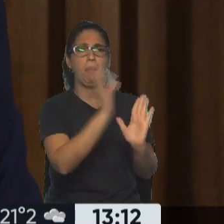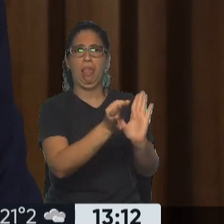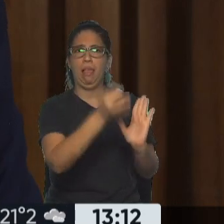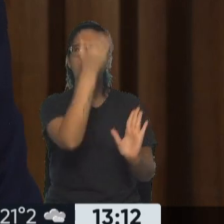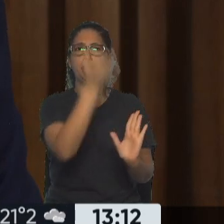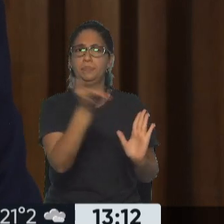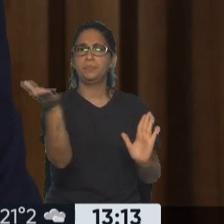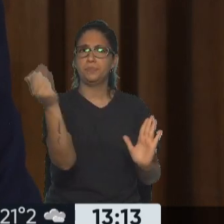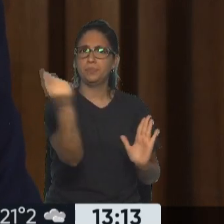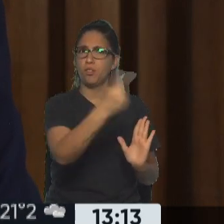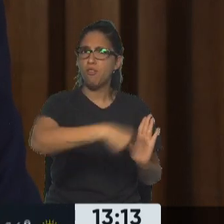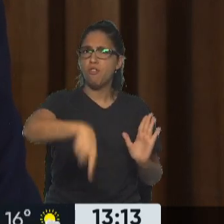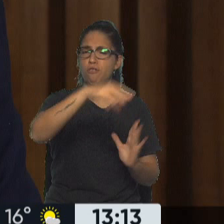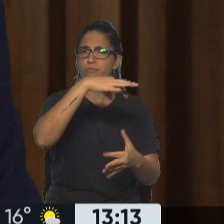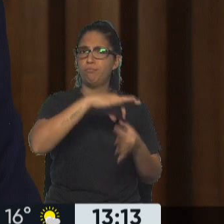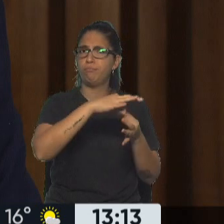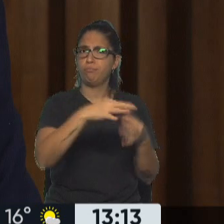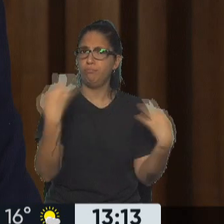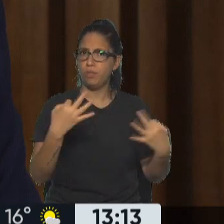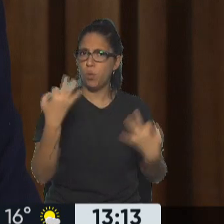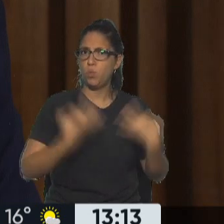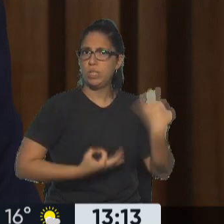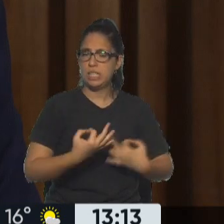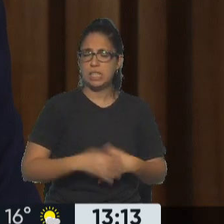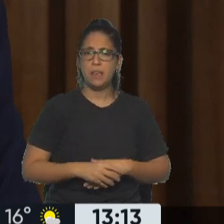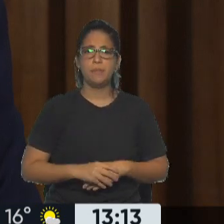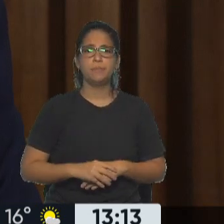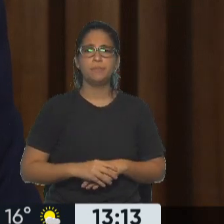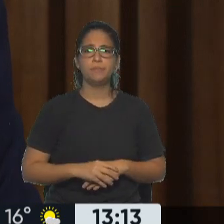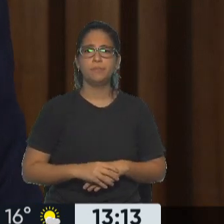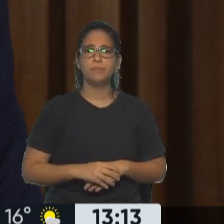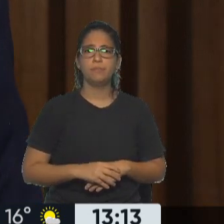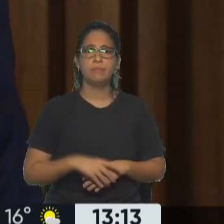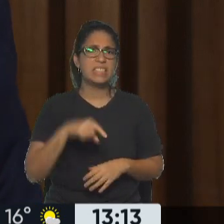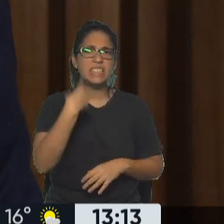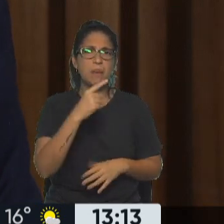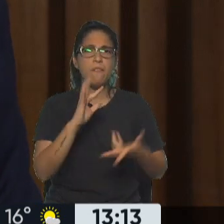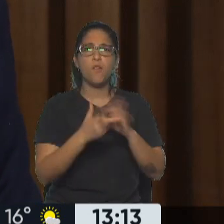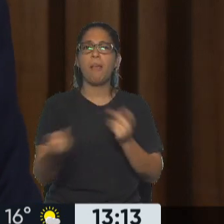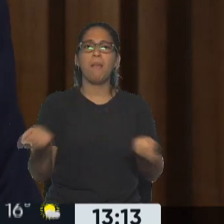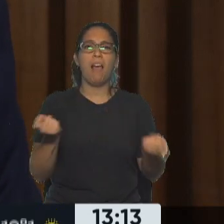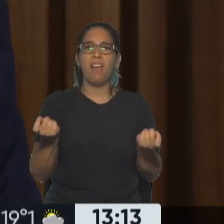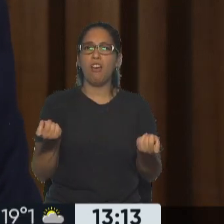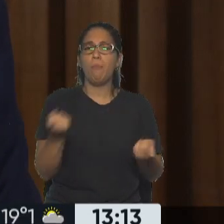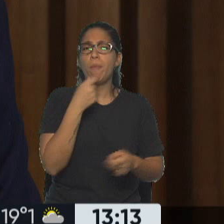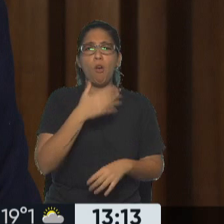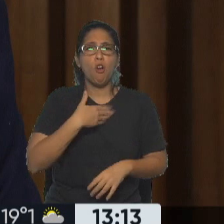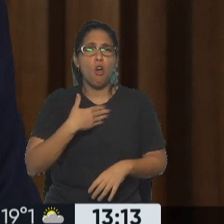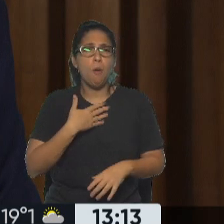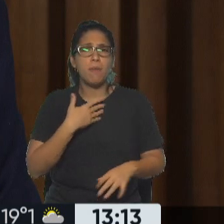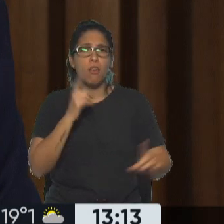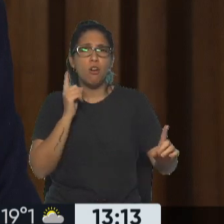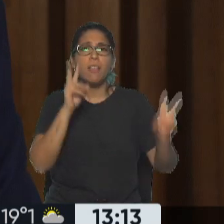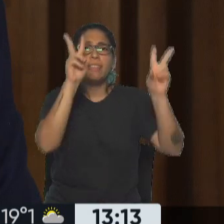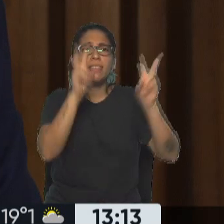e internamente se manejaban persona a persona, por ejemplo, conmigo cada vez que teníamos que ver